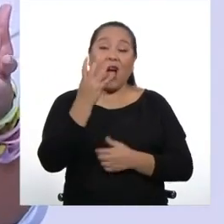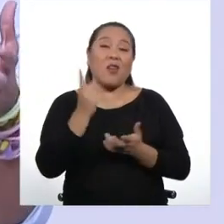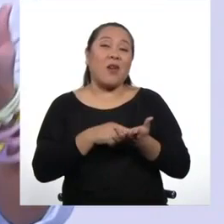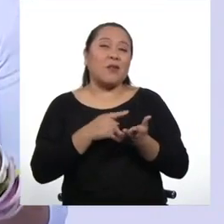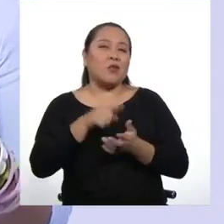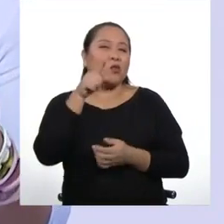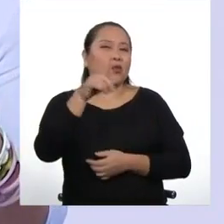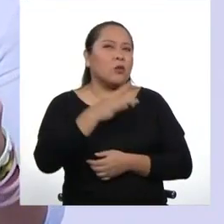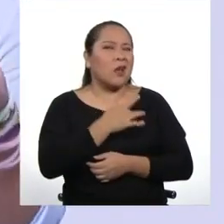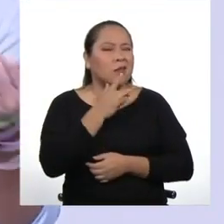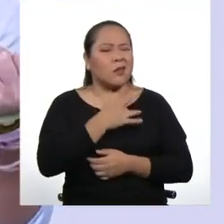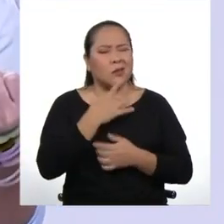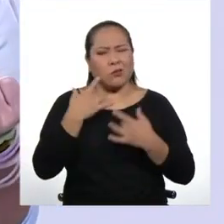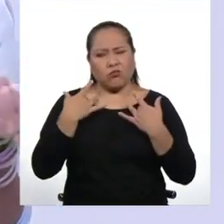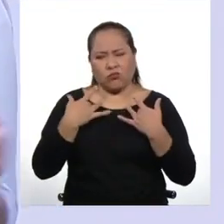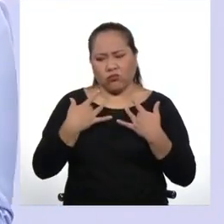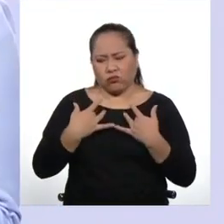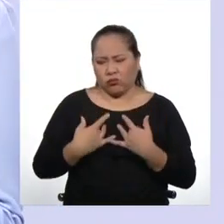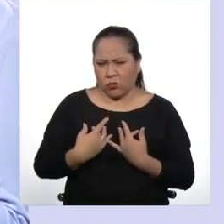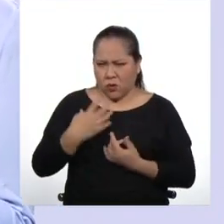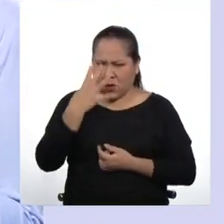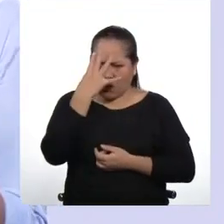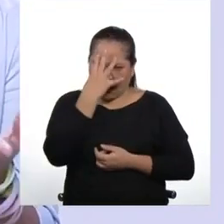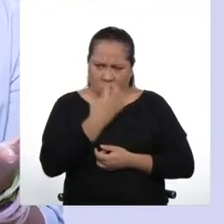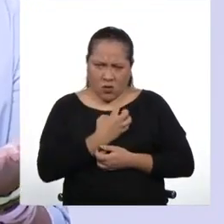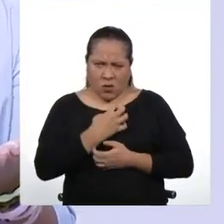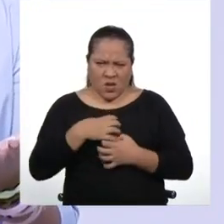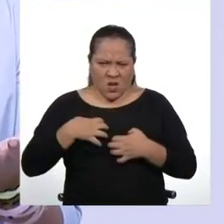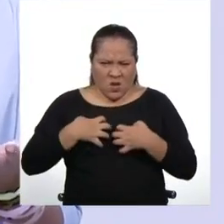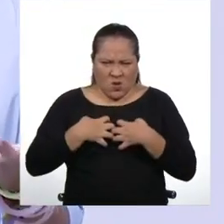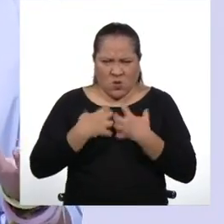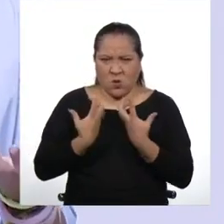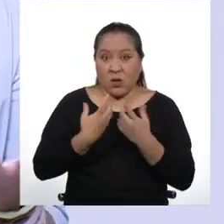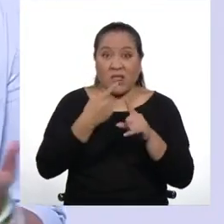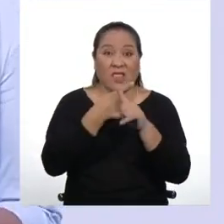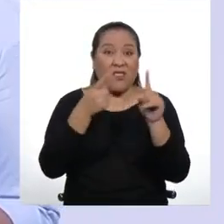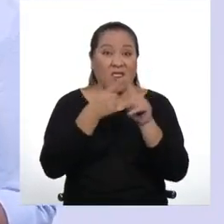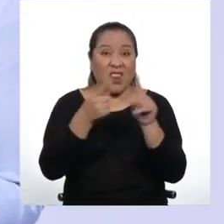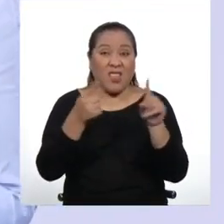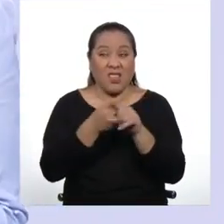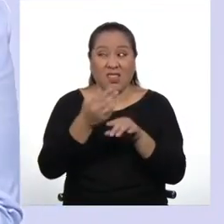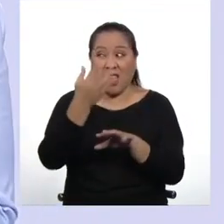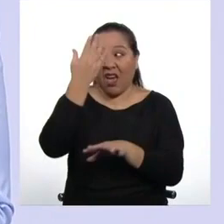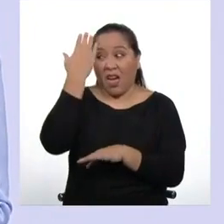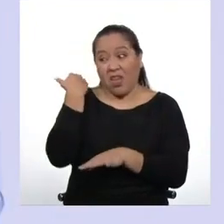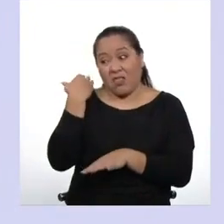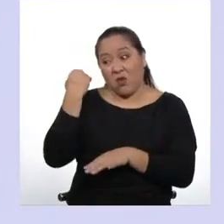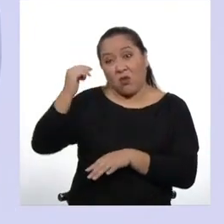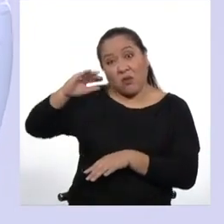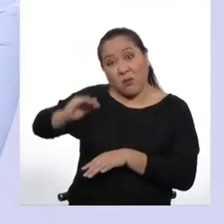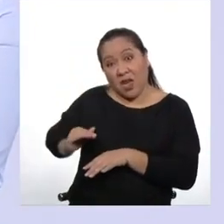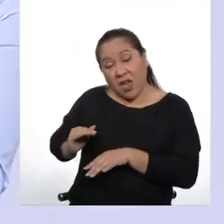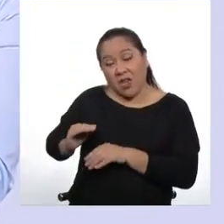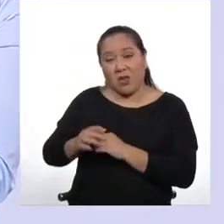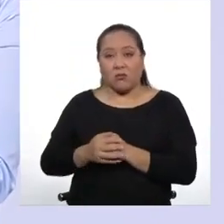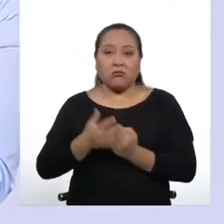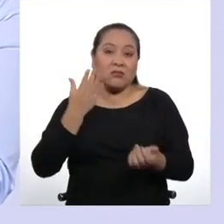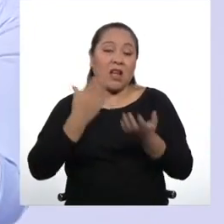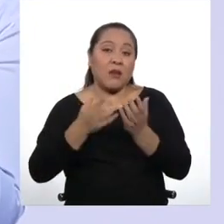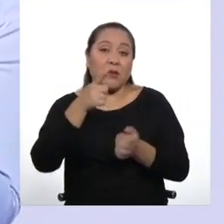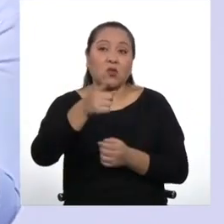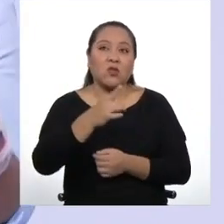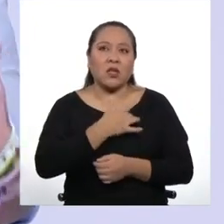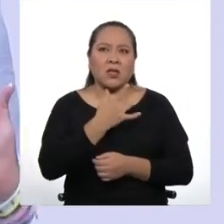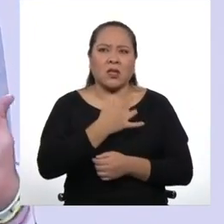te has sentido triste o molesto y has reaccionado de distintas maneras a como lo hacías cuando eras pequeño? Otras veces quizás te has